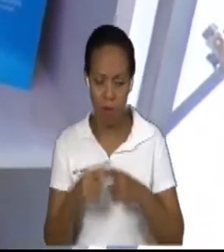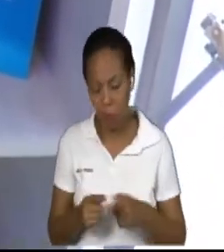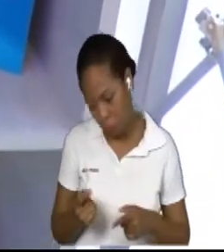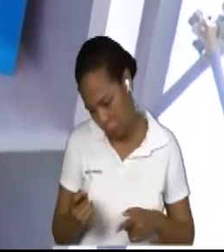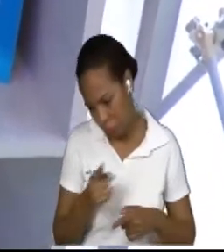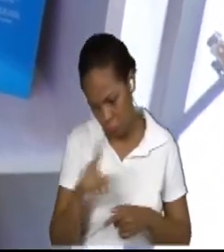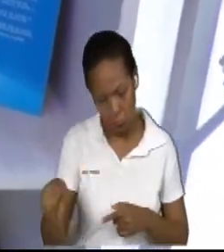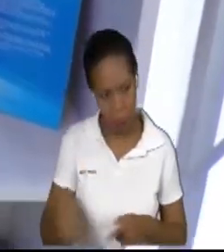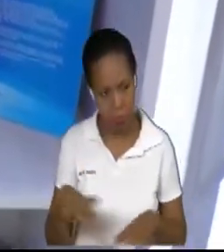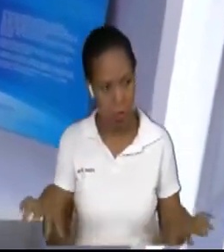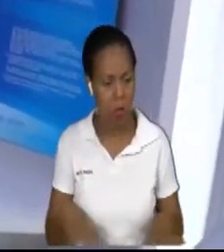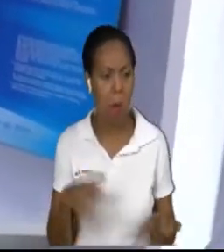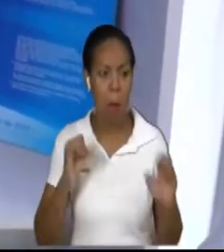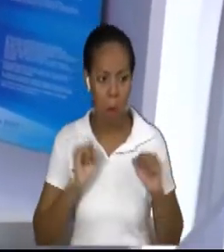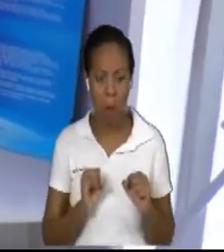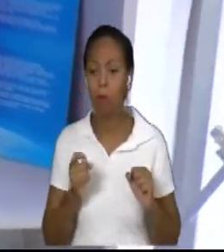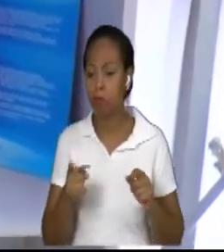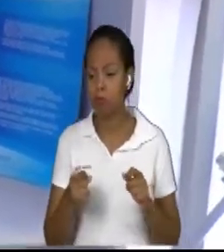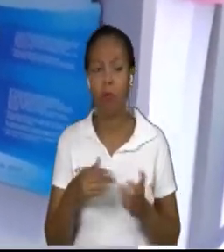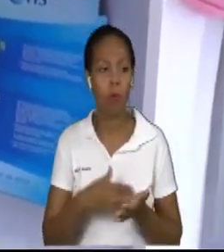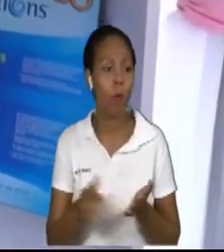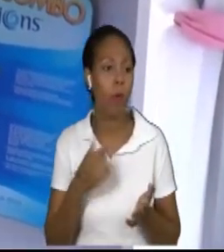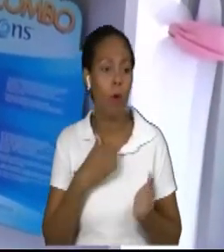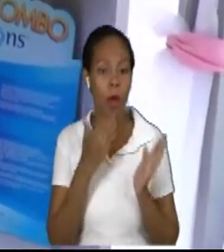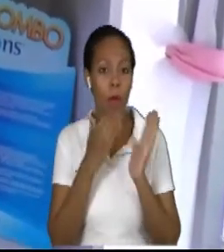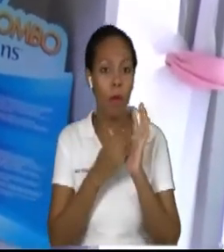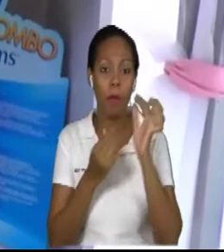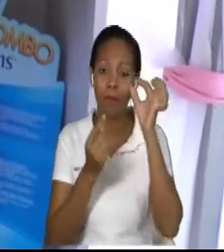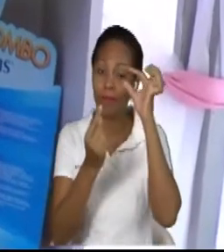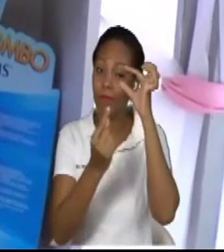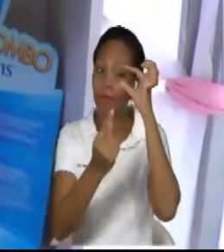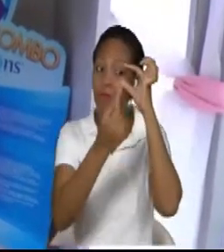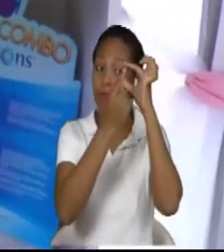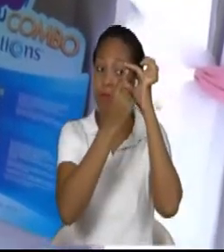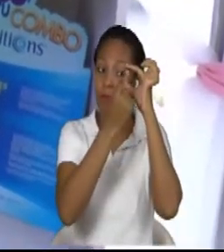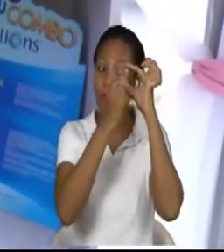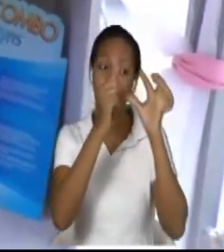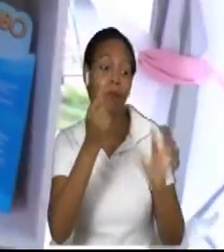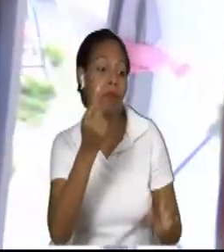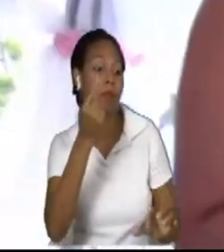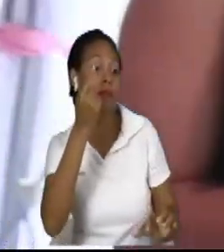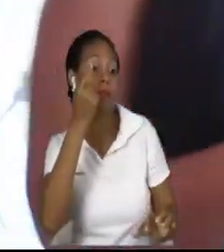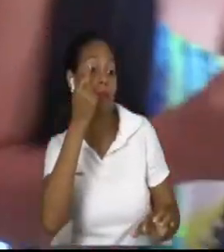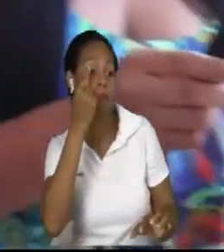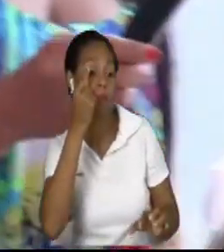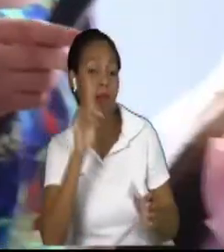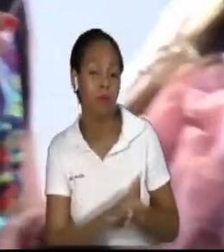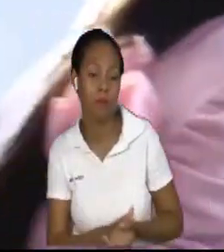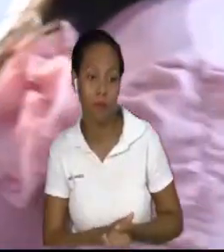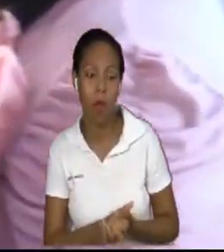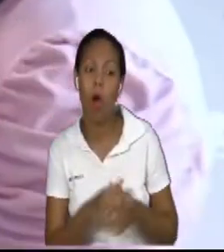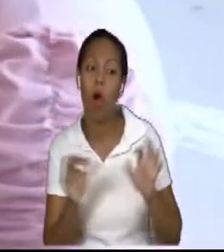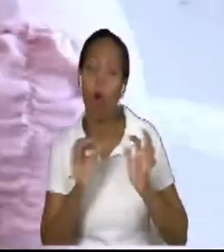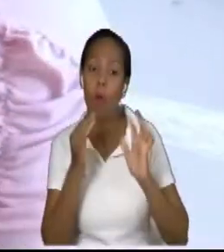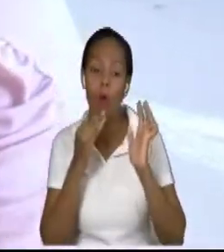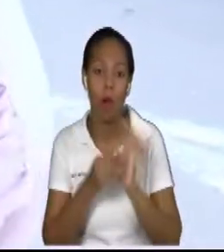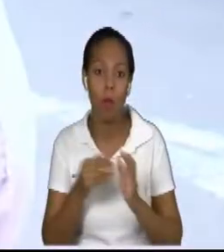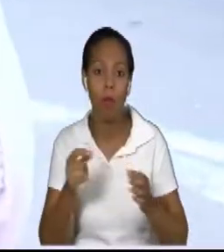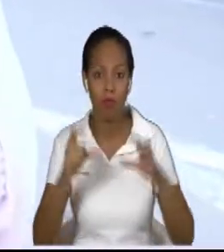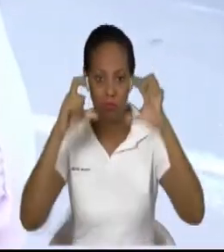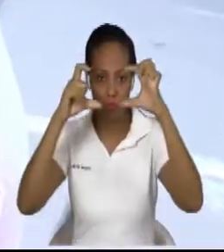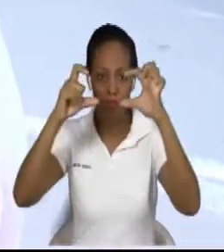el alcance de todos ustedes. Tenemos desde lentes de contacto, monturas, todo la parte de salud, como